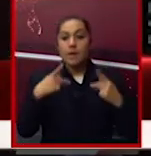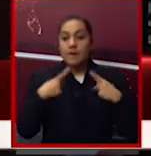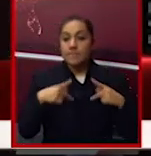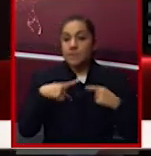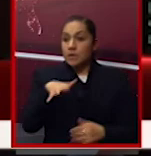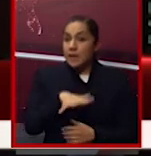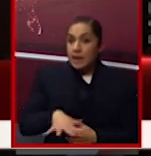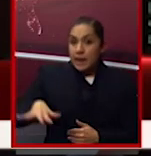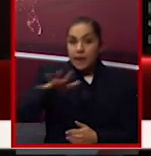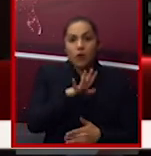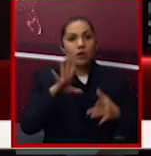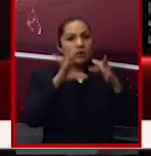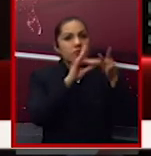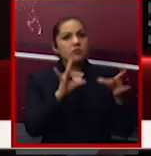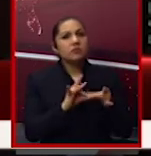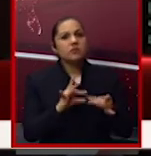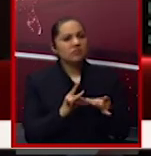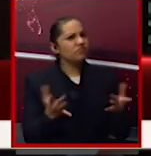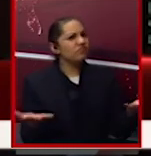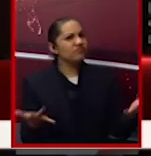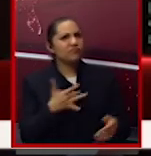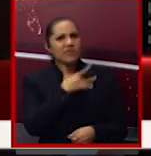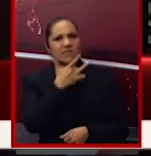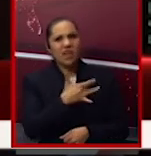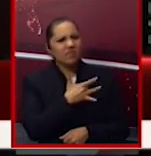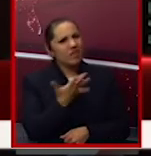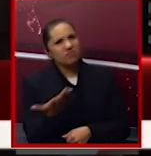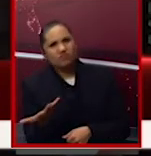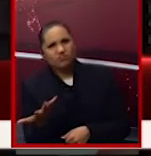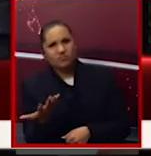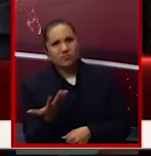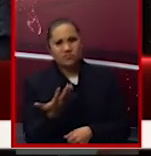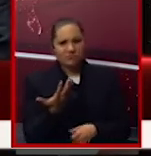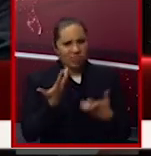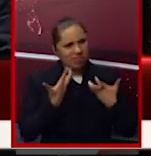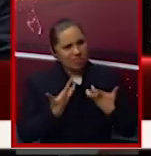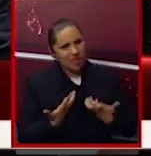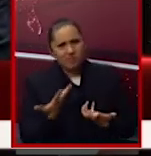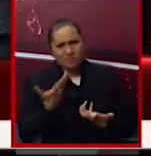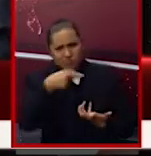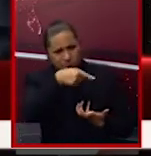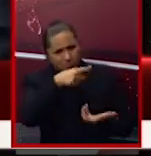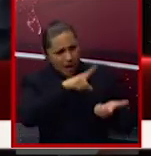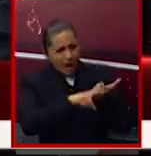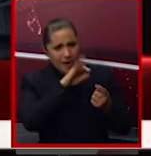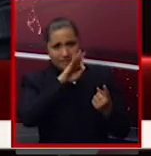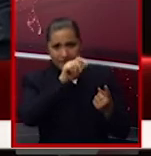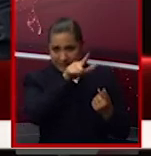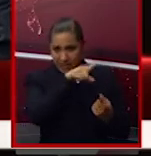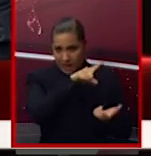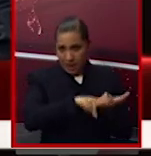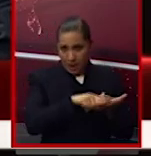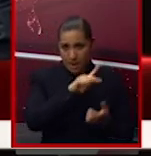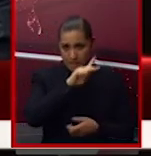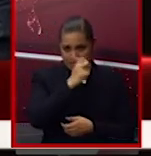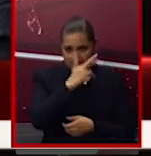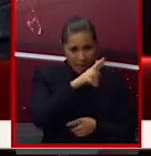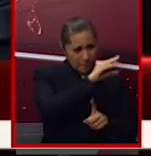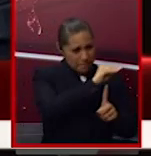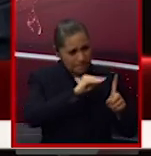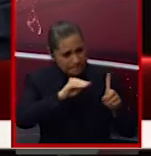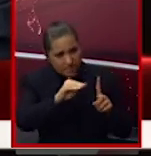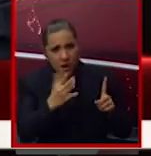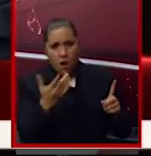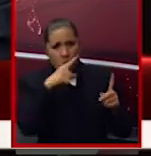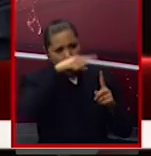expresa con decepción que si los fiscales generales de la República y el fiscal anticorrupción fueran varios,